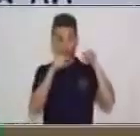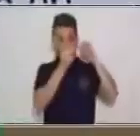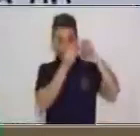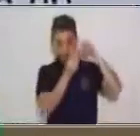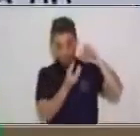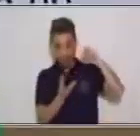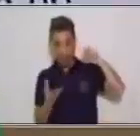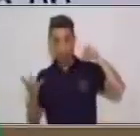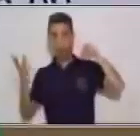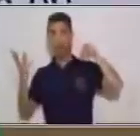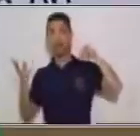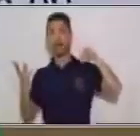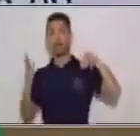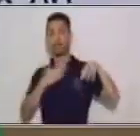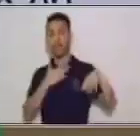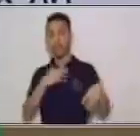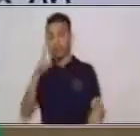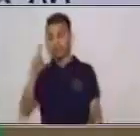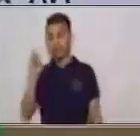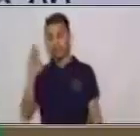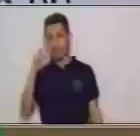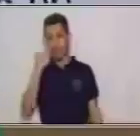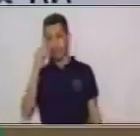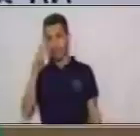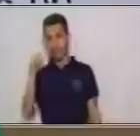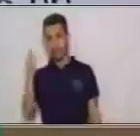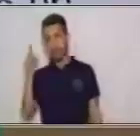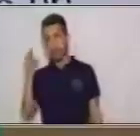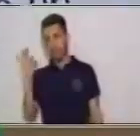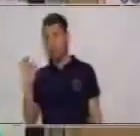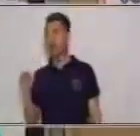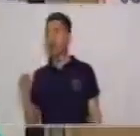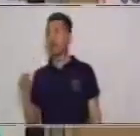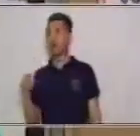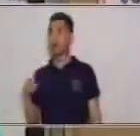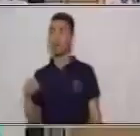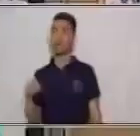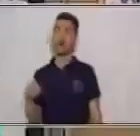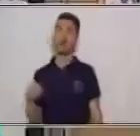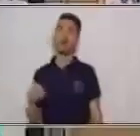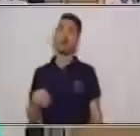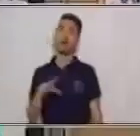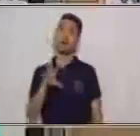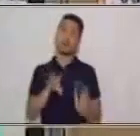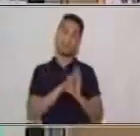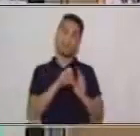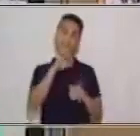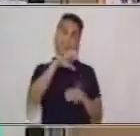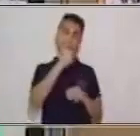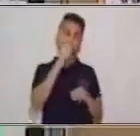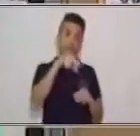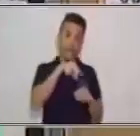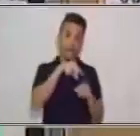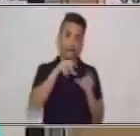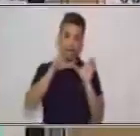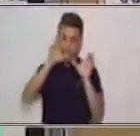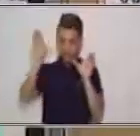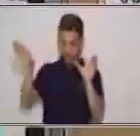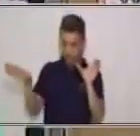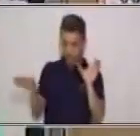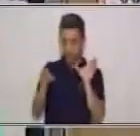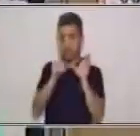primitivo a los que se les agrega un sufijo. Por ejemplo, si el primitivo es pan, podemos agregar